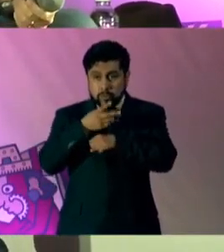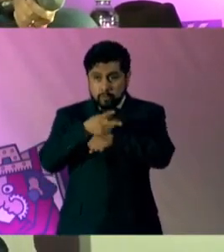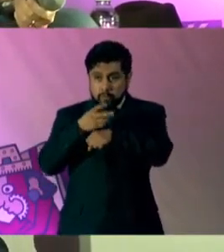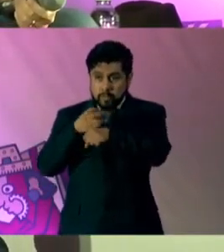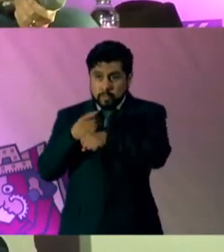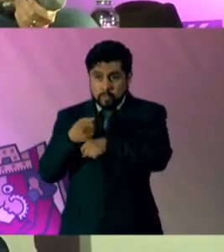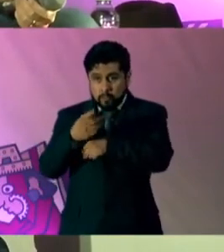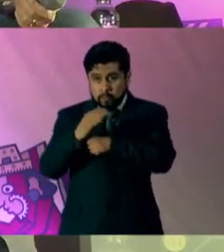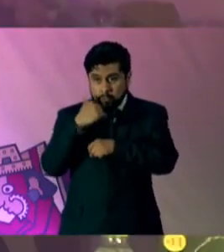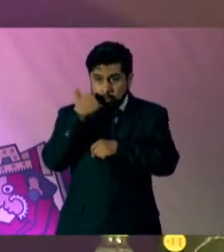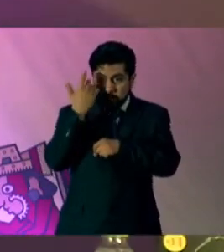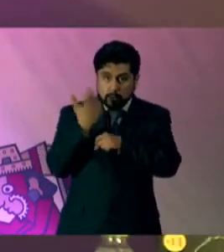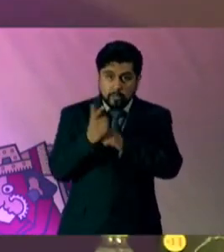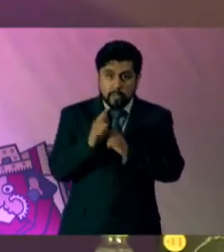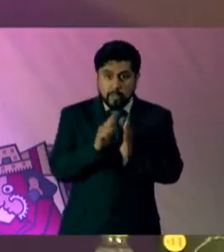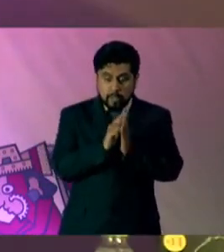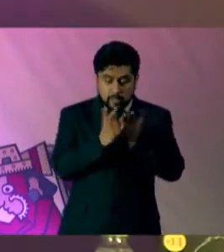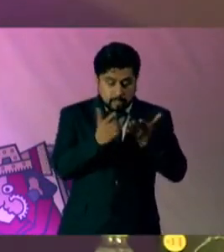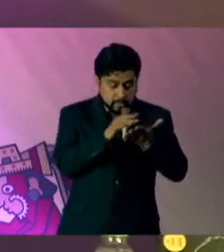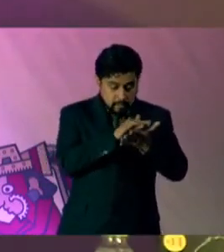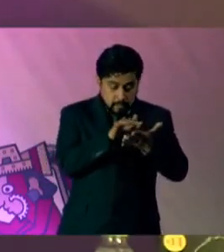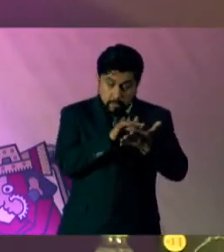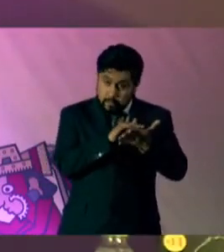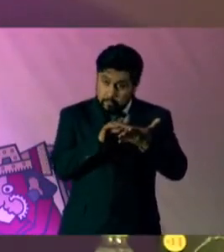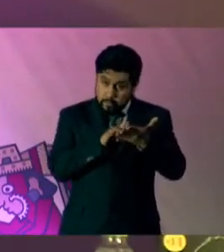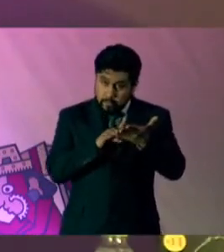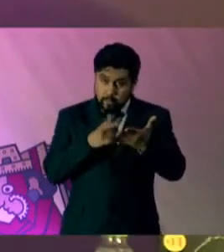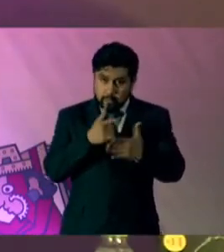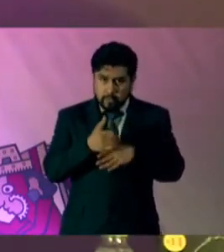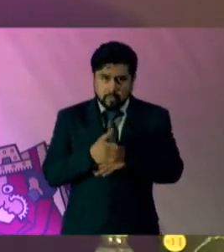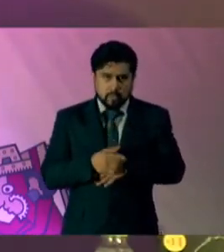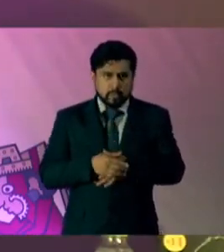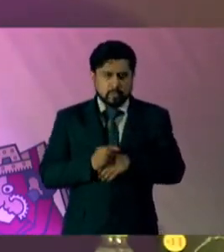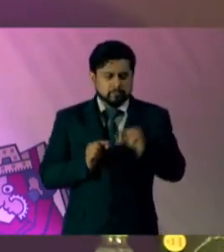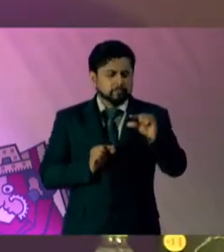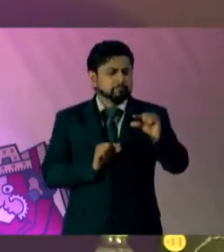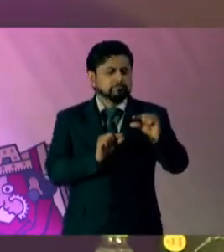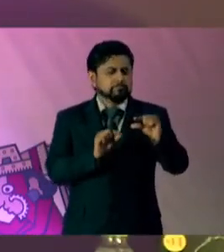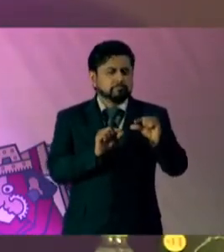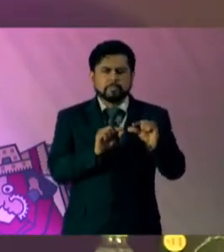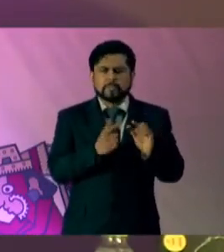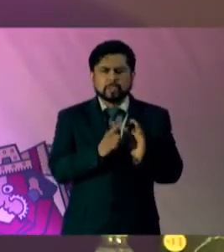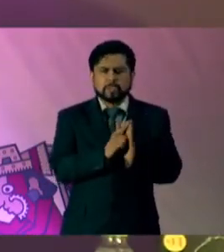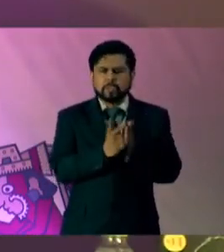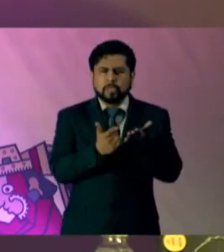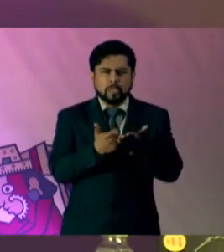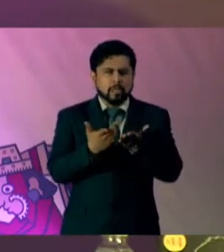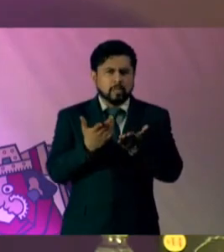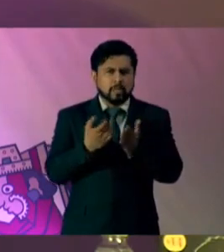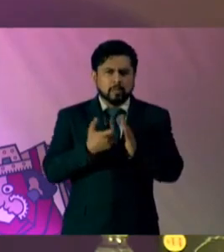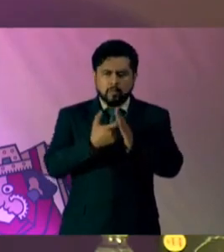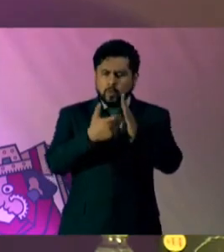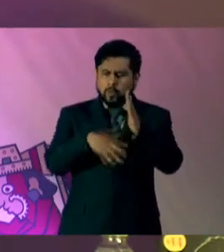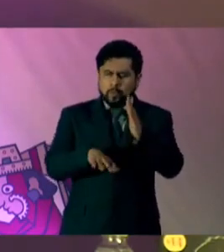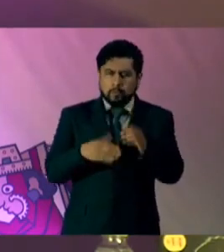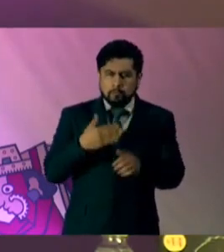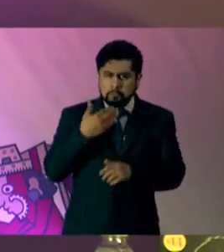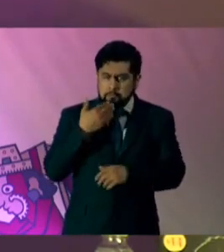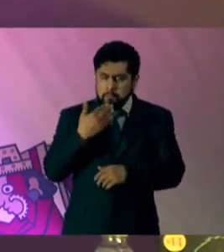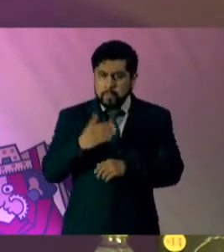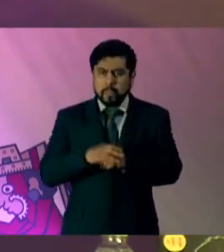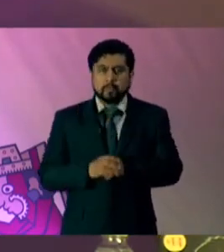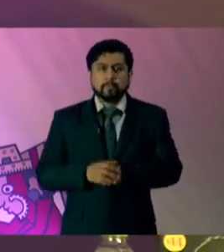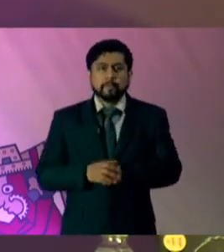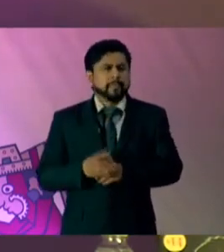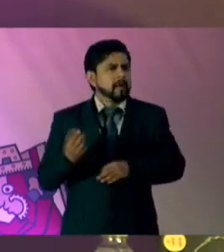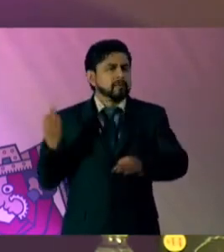leer este pequeño libro se acerquen a él está un precio super accesible está en